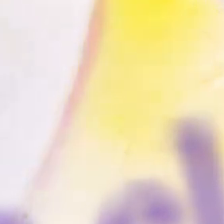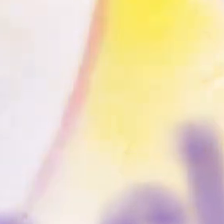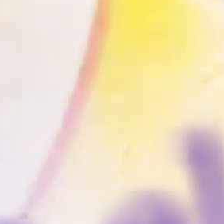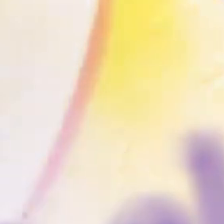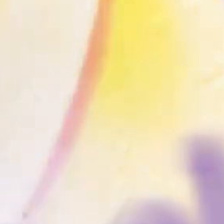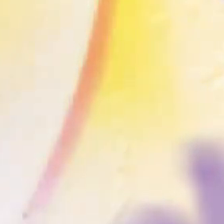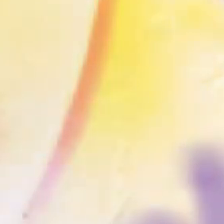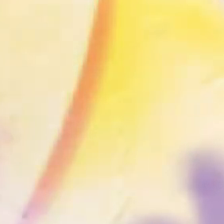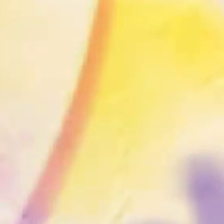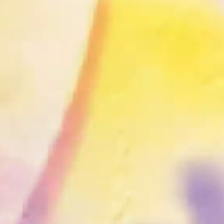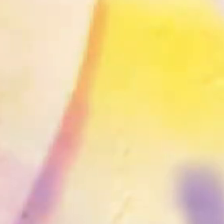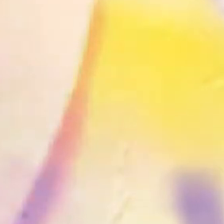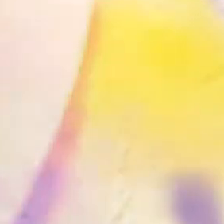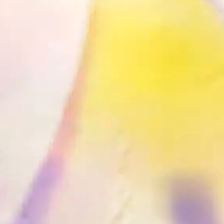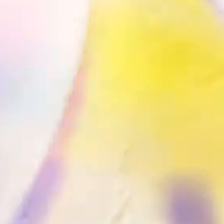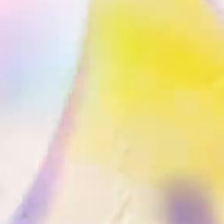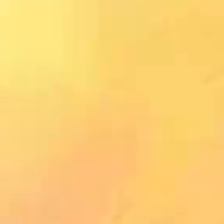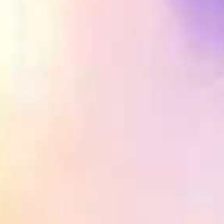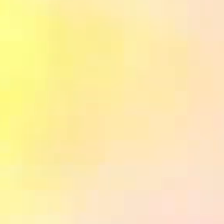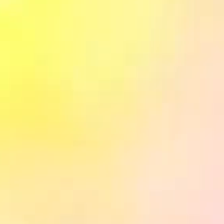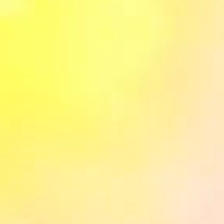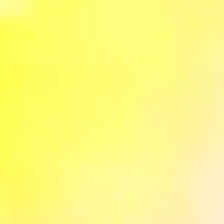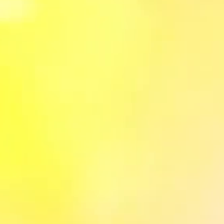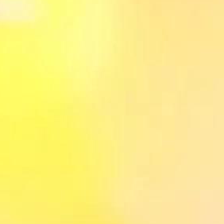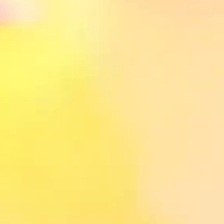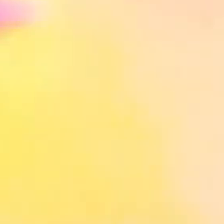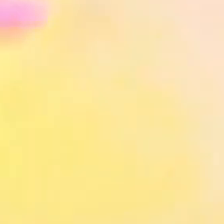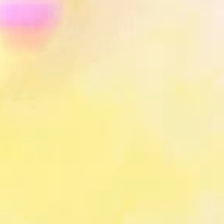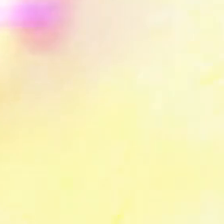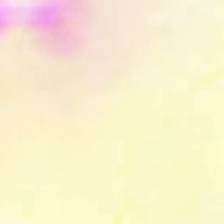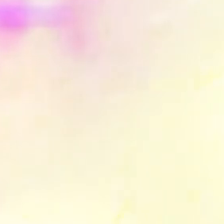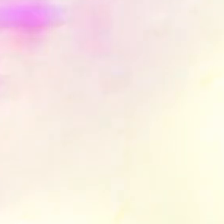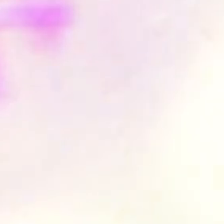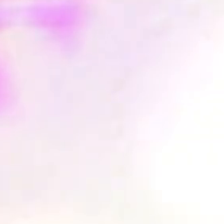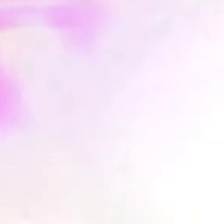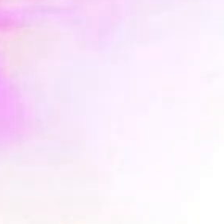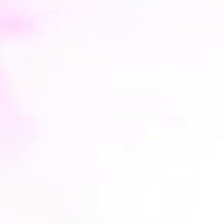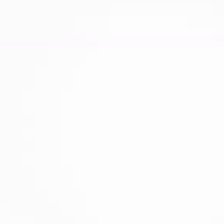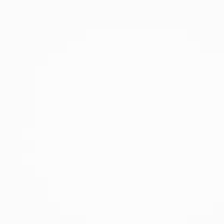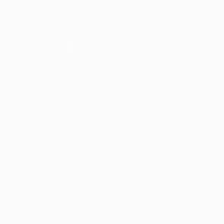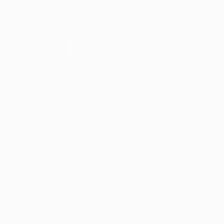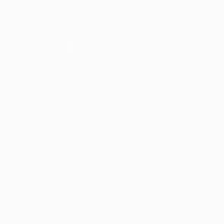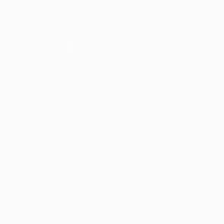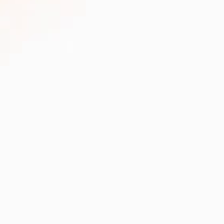de participar de la celebración de la misa, Canal Orbe 21 presenta